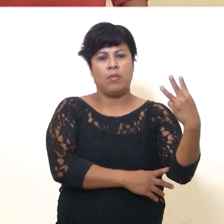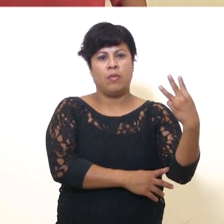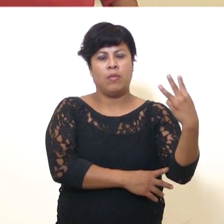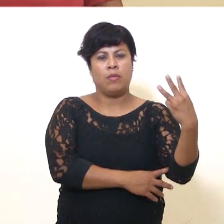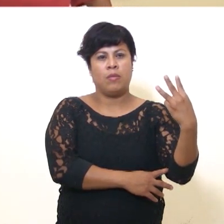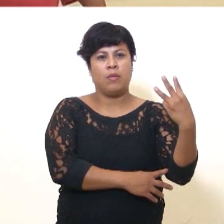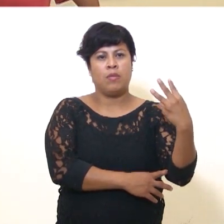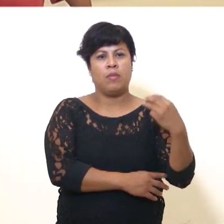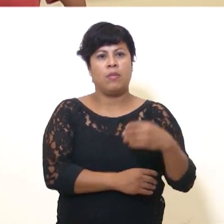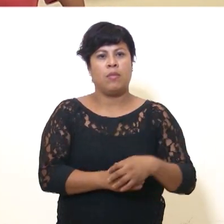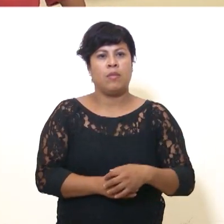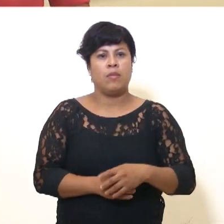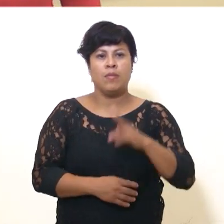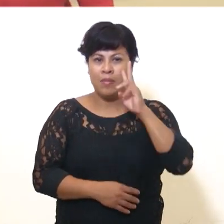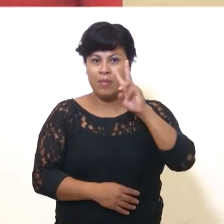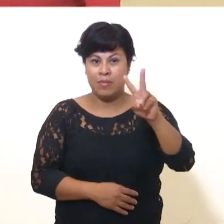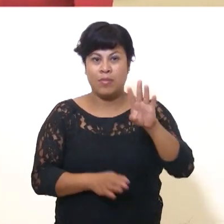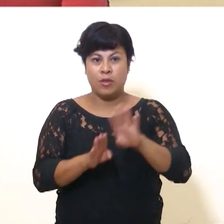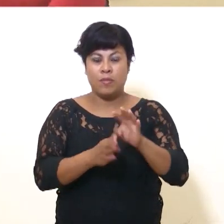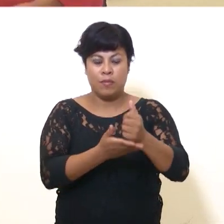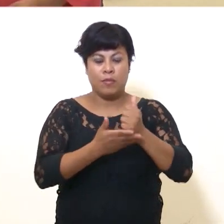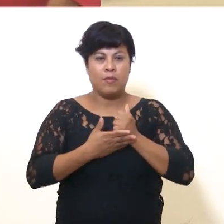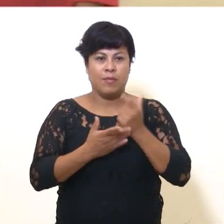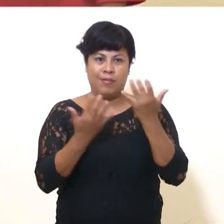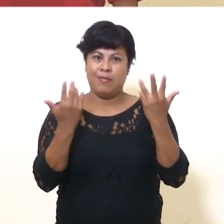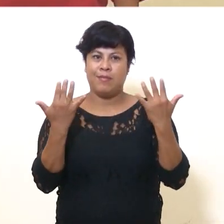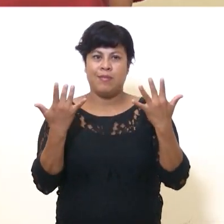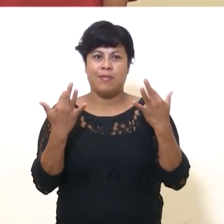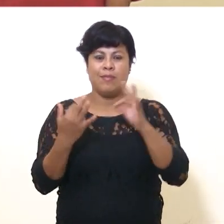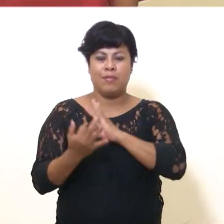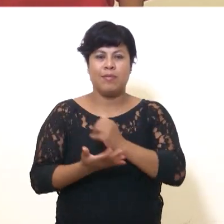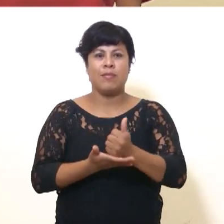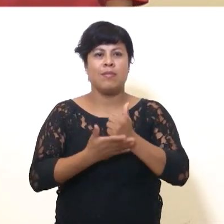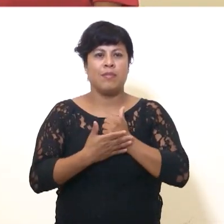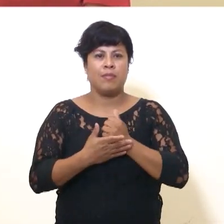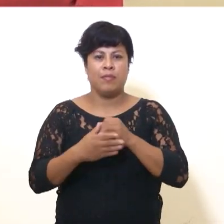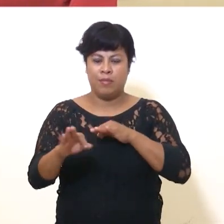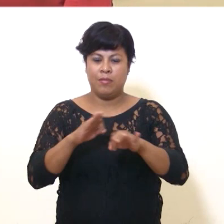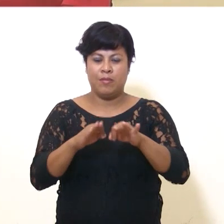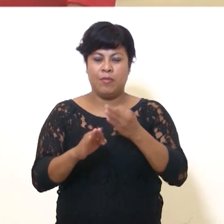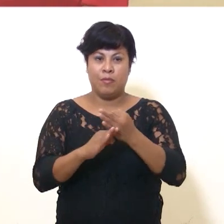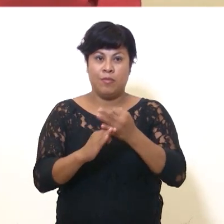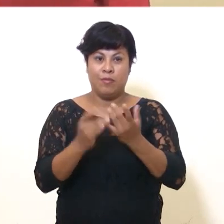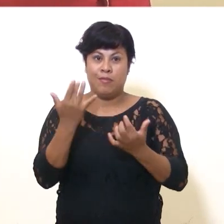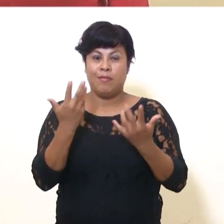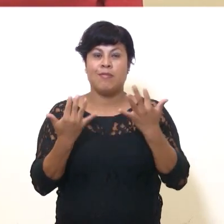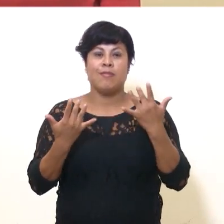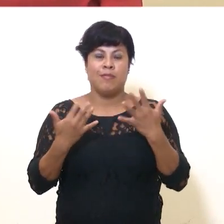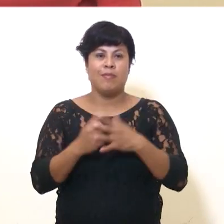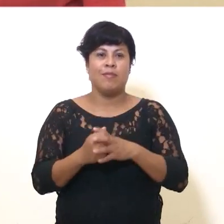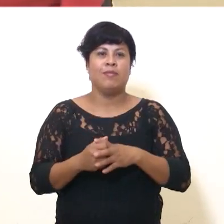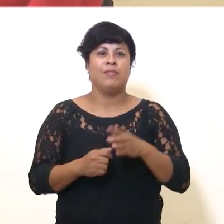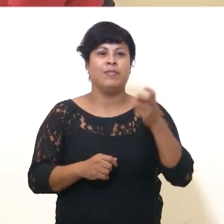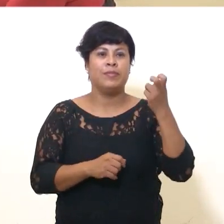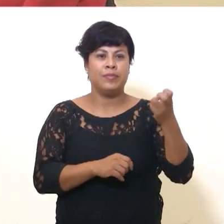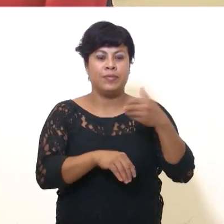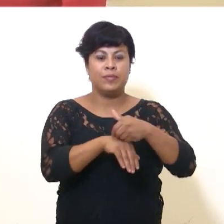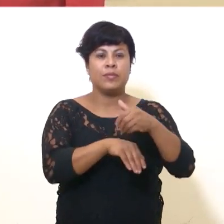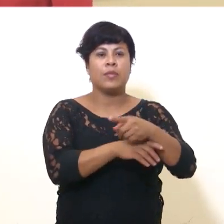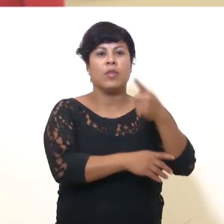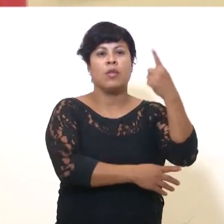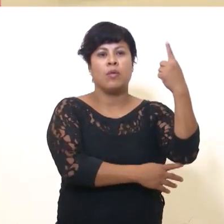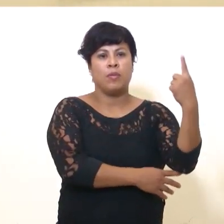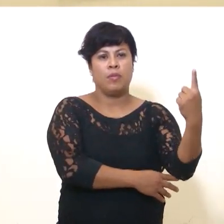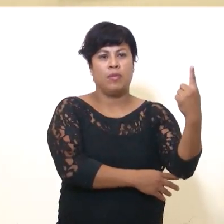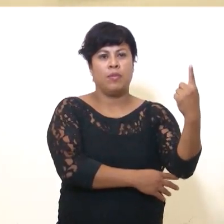¿Cuántos son? 3. ¿Vieron cómo nos ayudan nuestros deditos? Vamos a trabajar con los deditos de la mano. Entonces, este